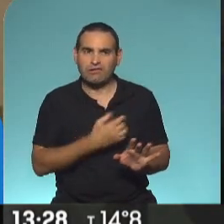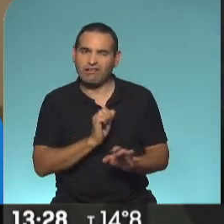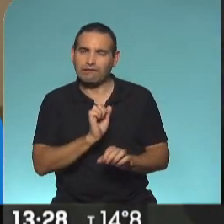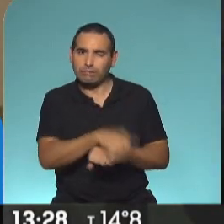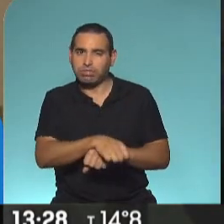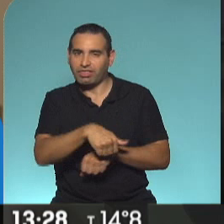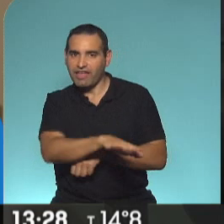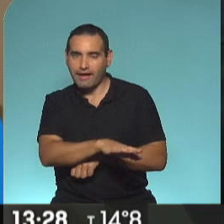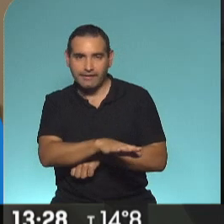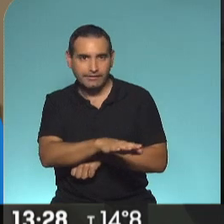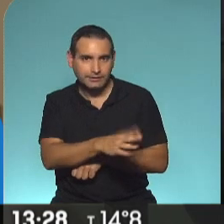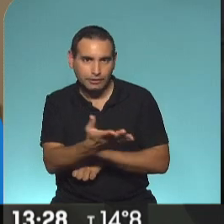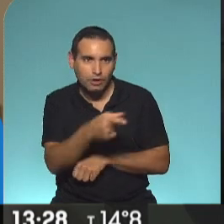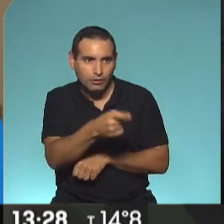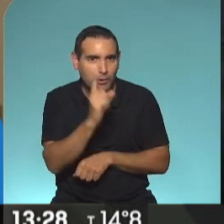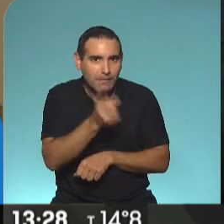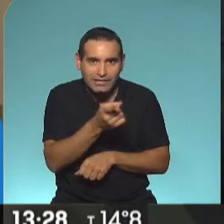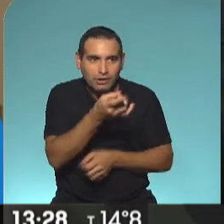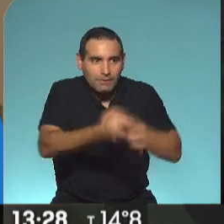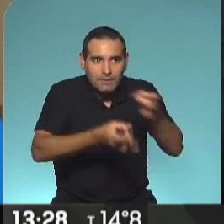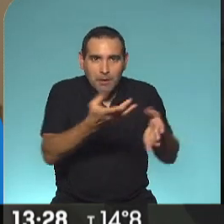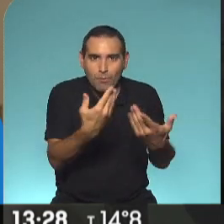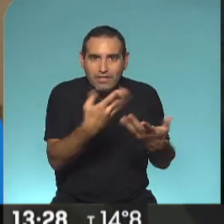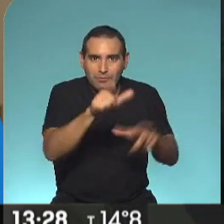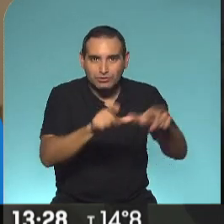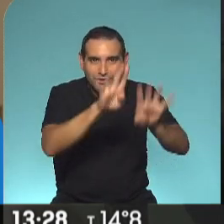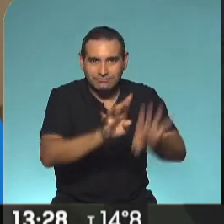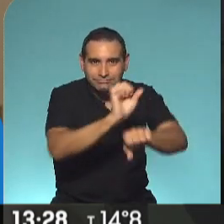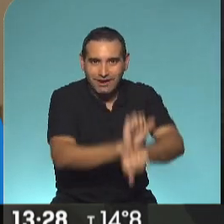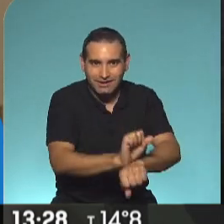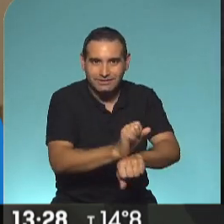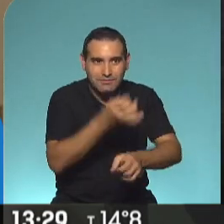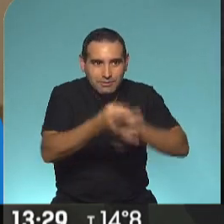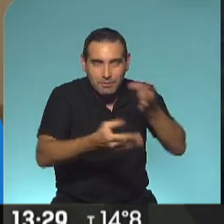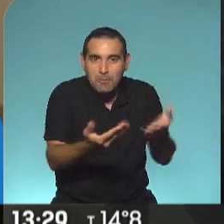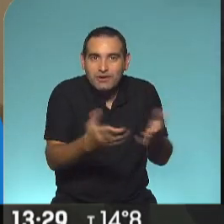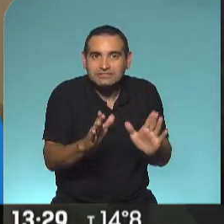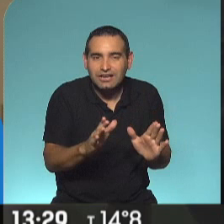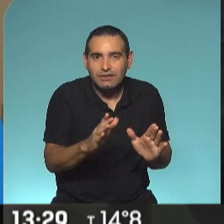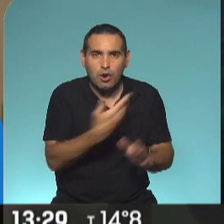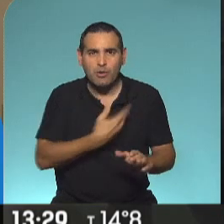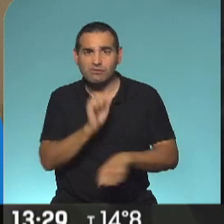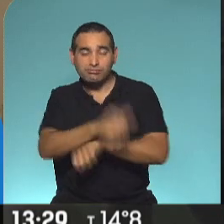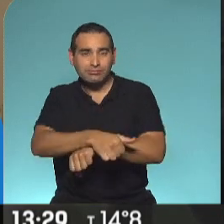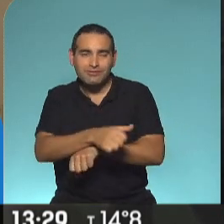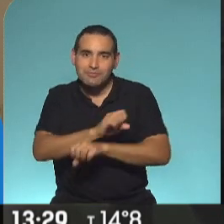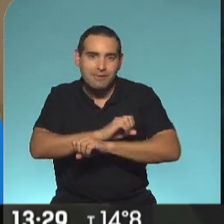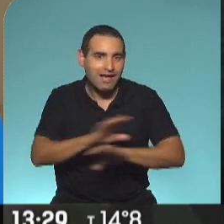reaccione ante el riesgo sanitario de esas personas es un acto inhumano.